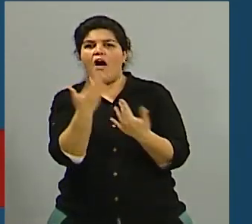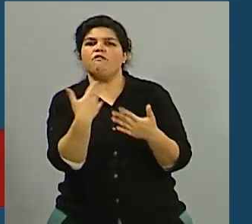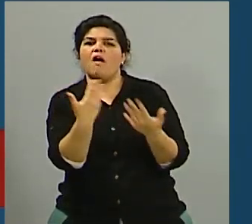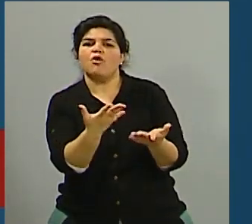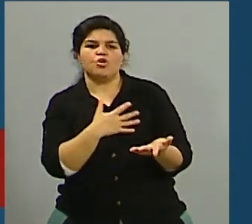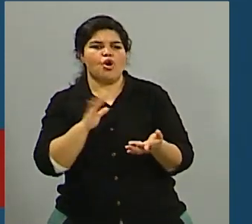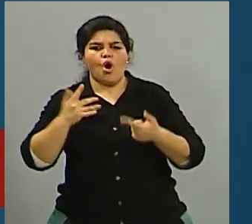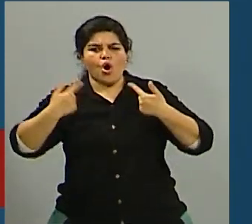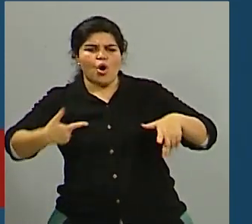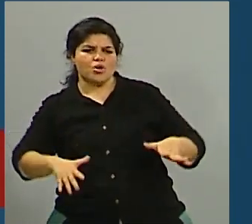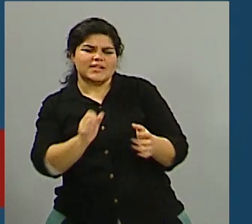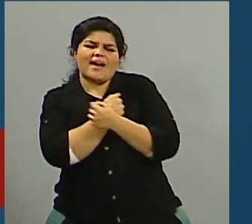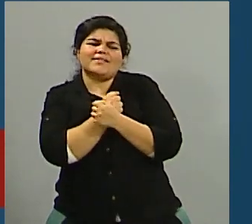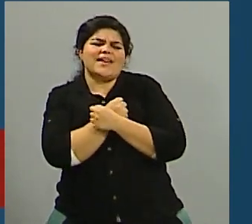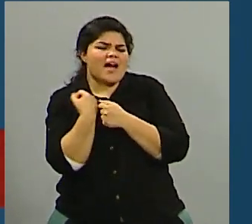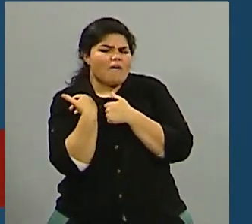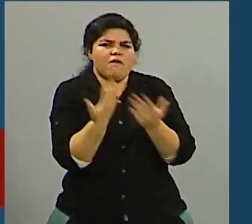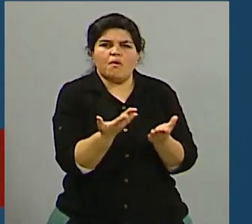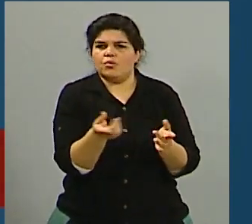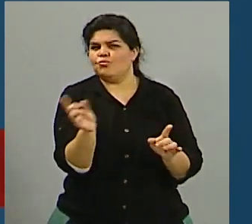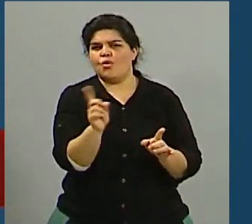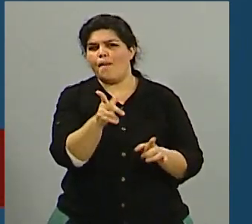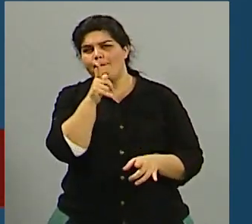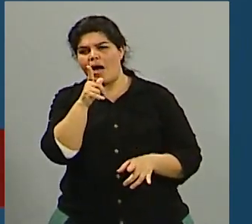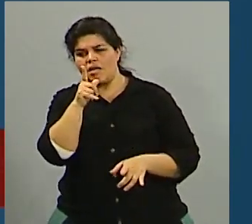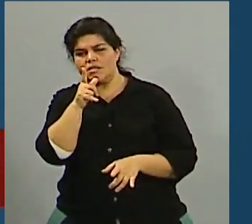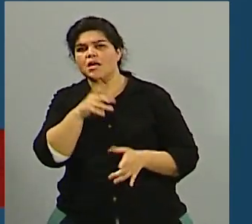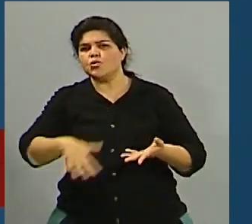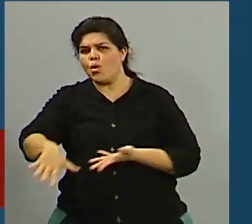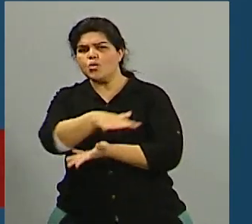contrario. No, un 2024 creo que es difícil.